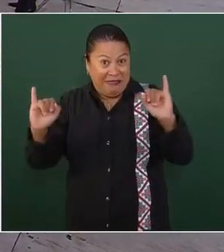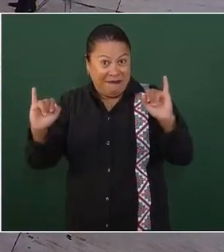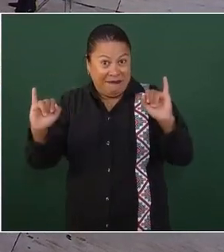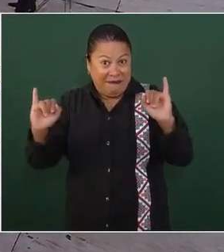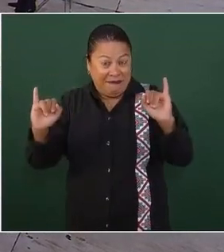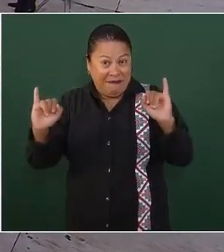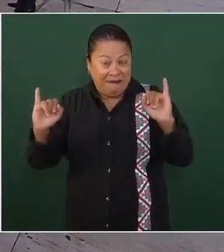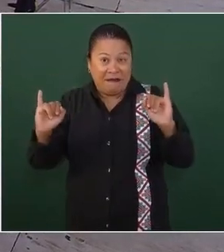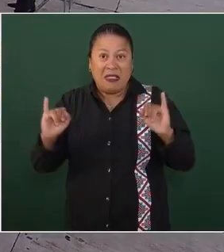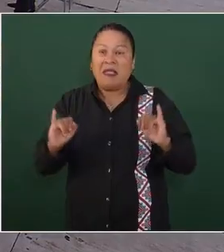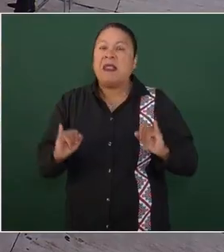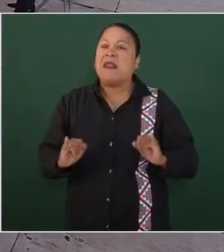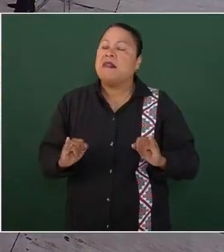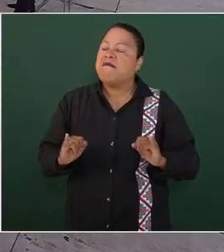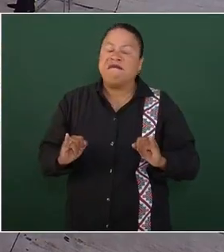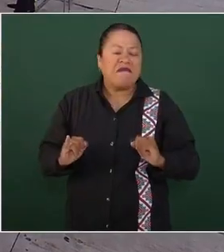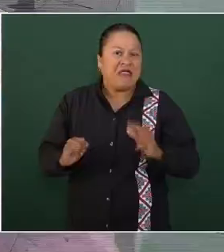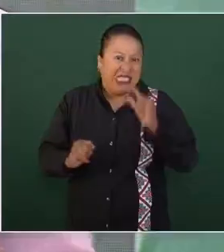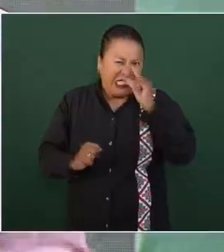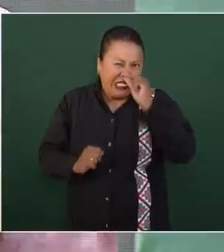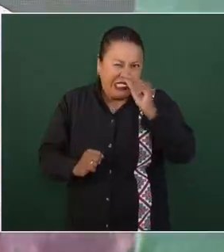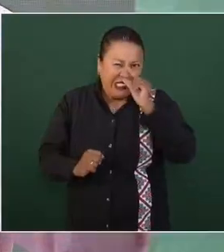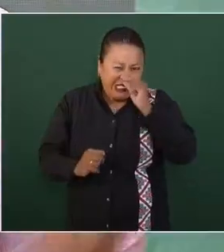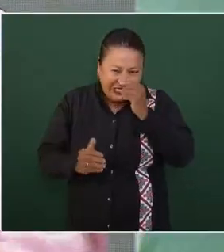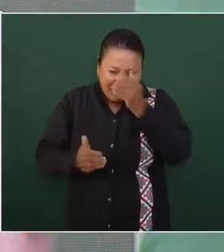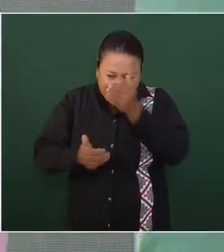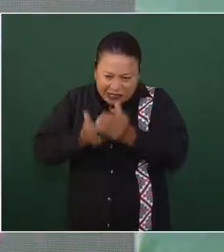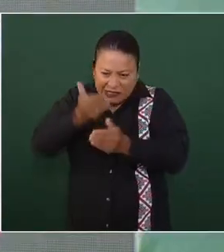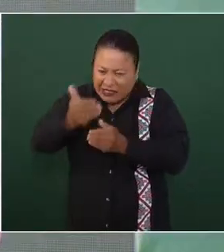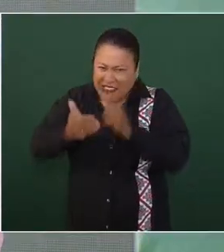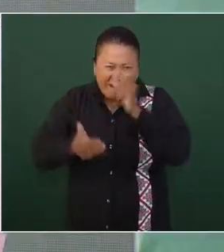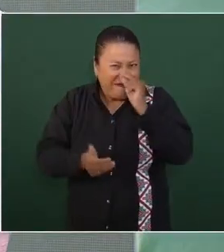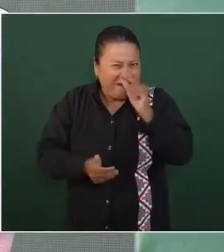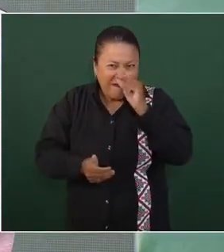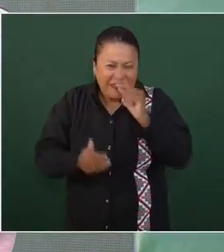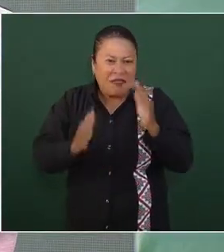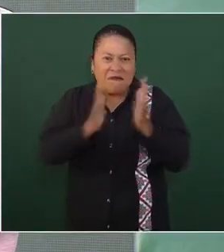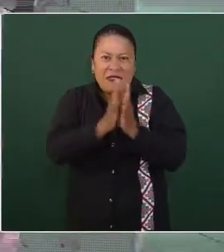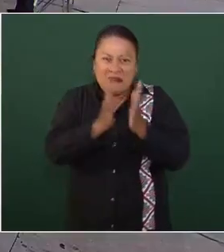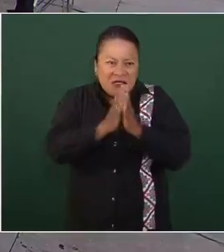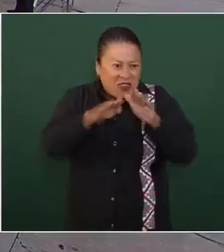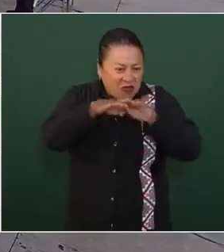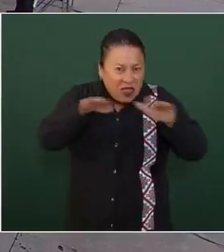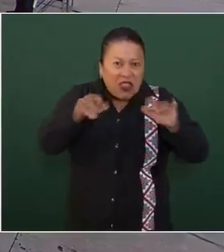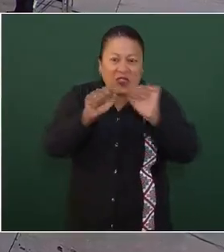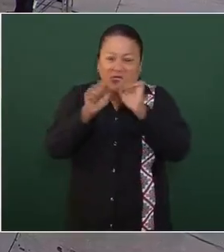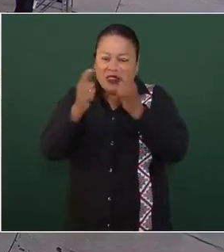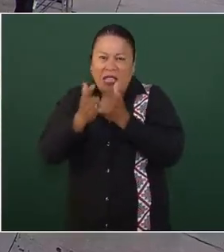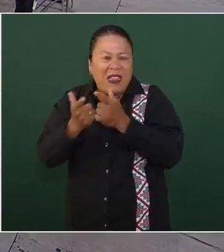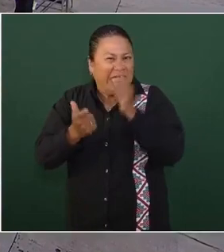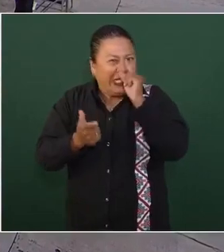y tampoco se avanza en el terreno democrático ni en lo social